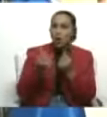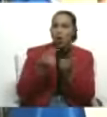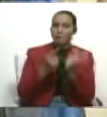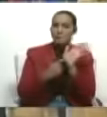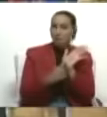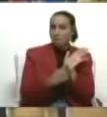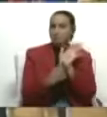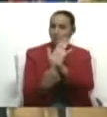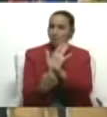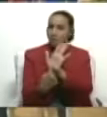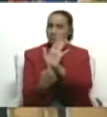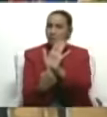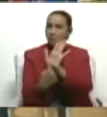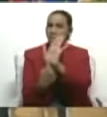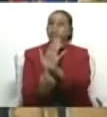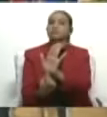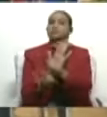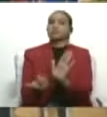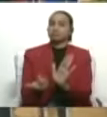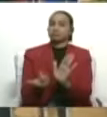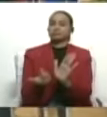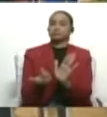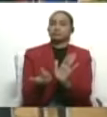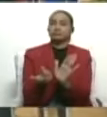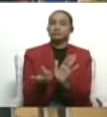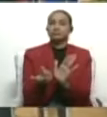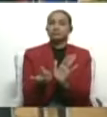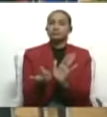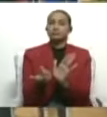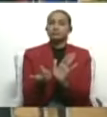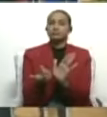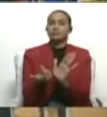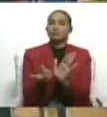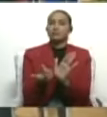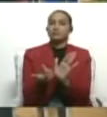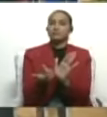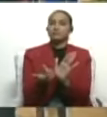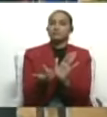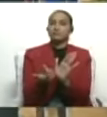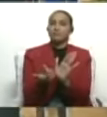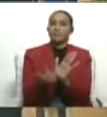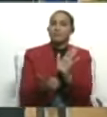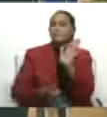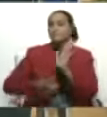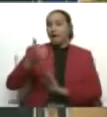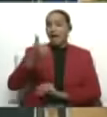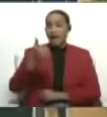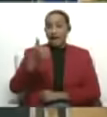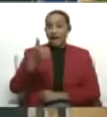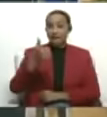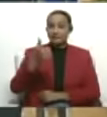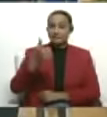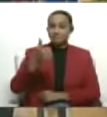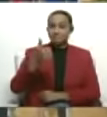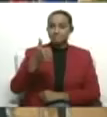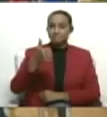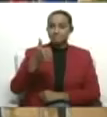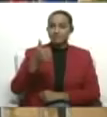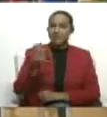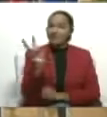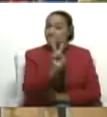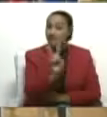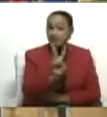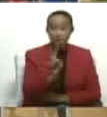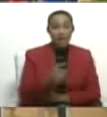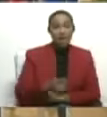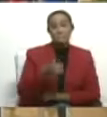integración en la región y el peso de la región como uno de los polos del mundo